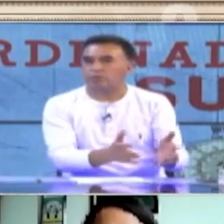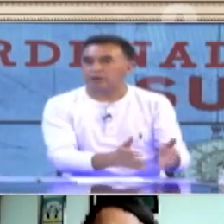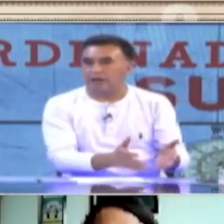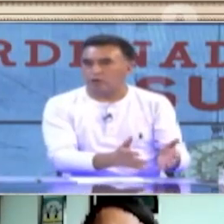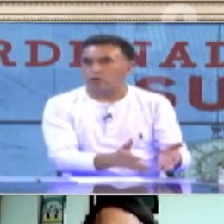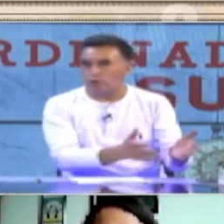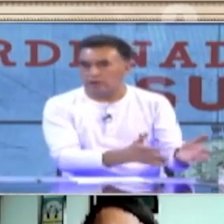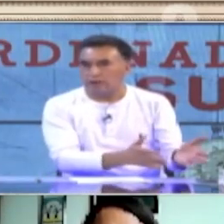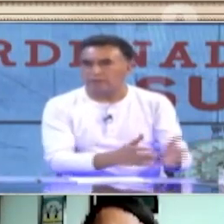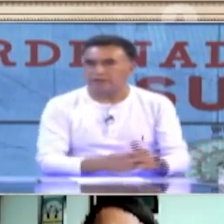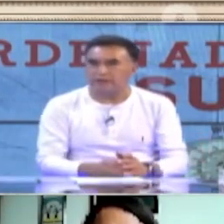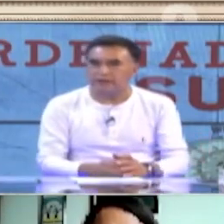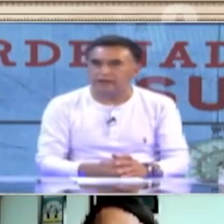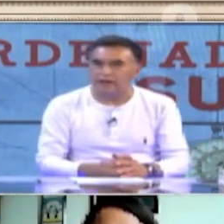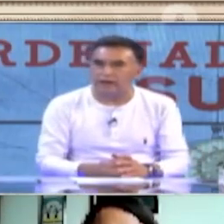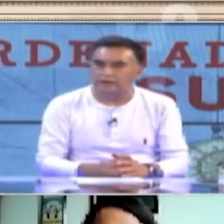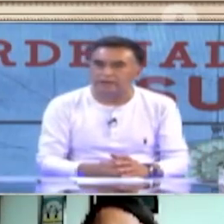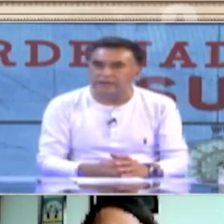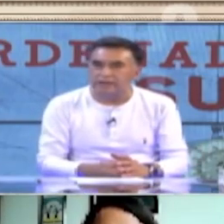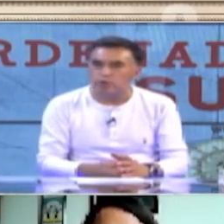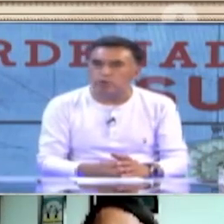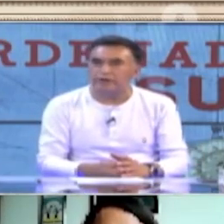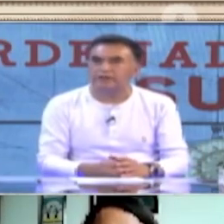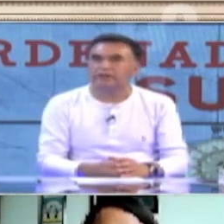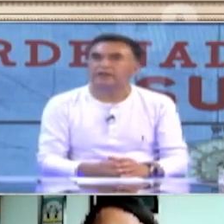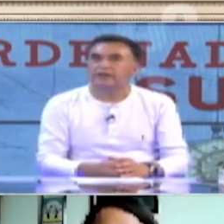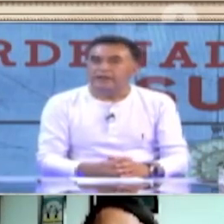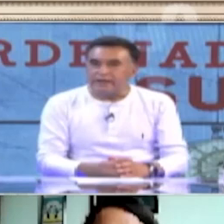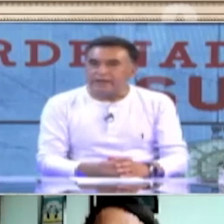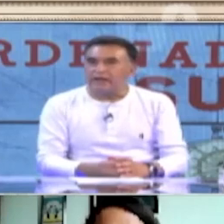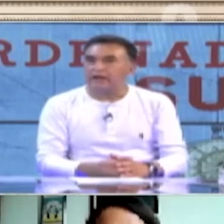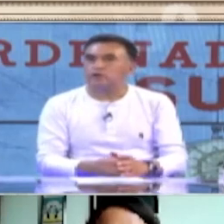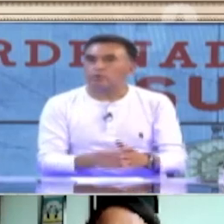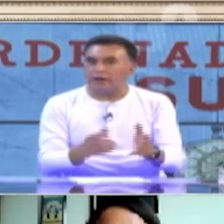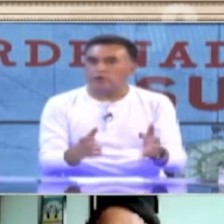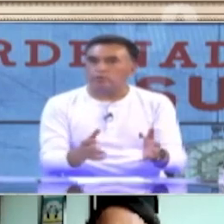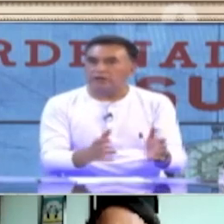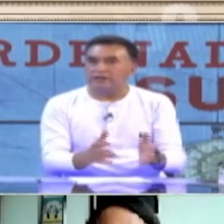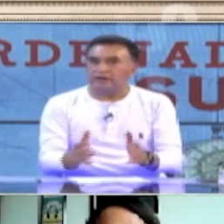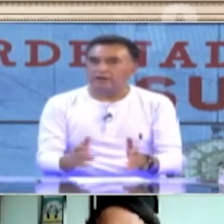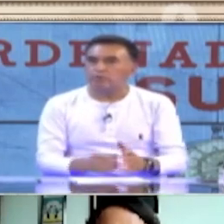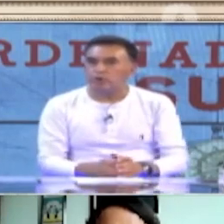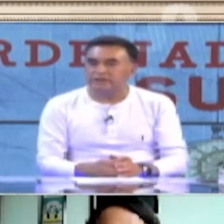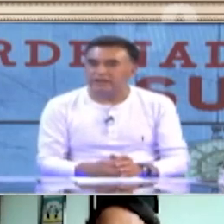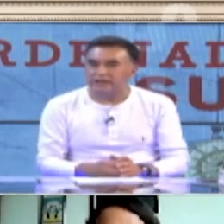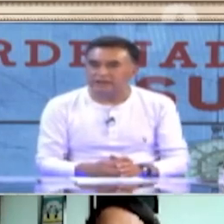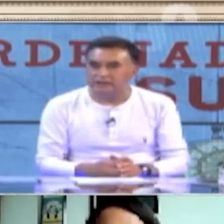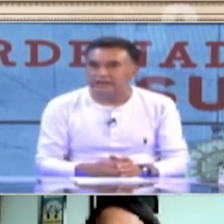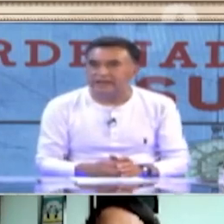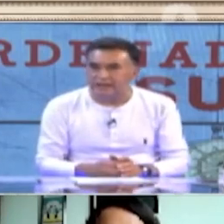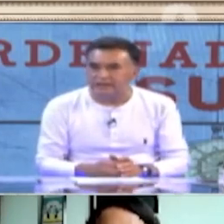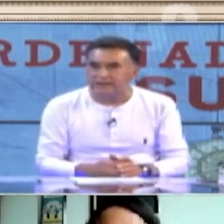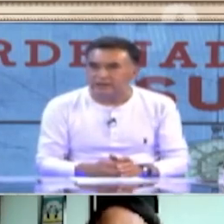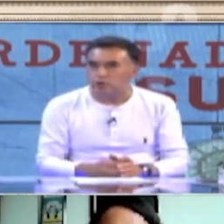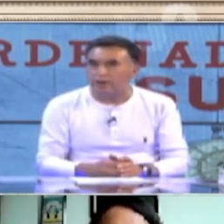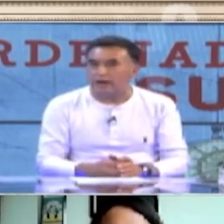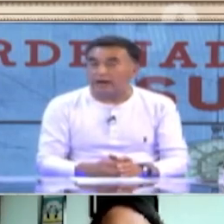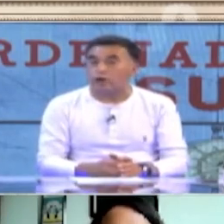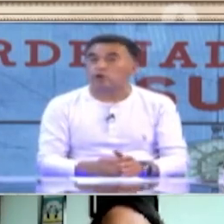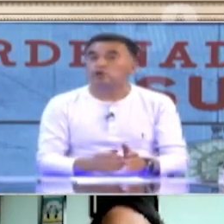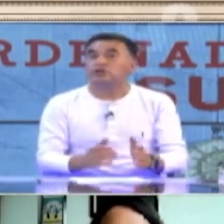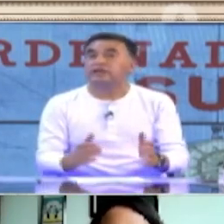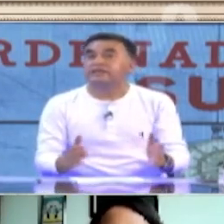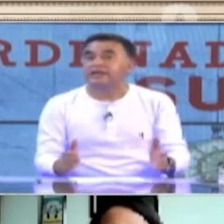ha optado la presidenta Dina Boluarte y el alto mando militar y policial, si crees que eso va